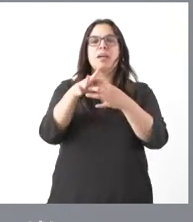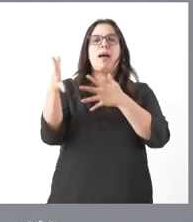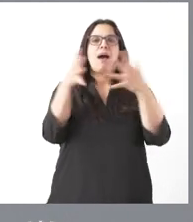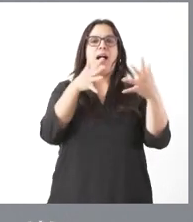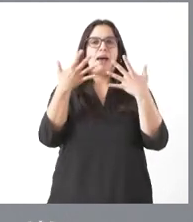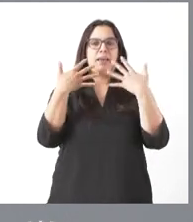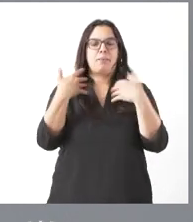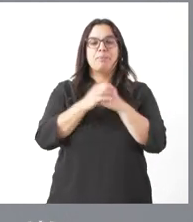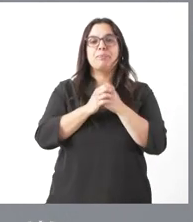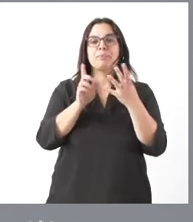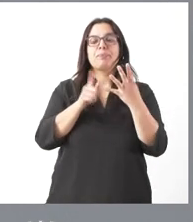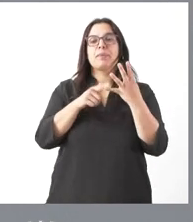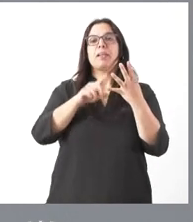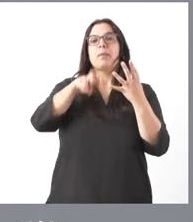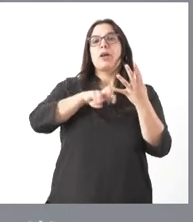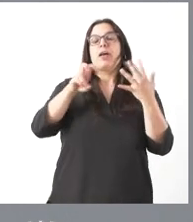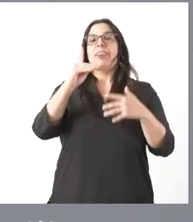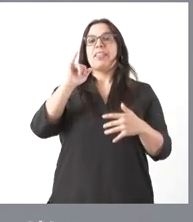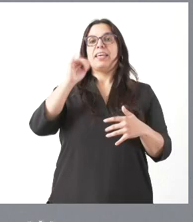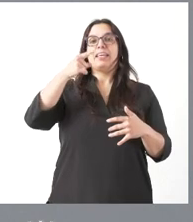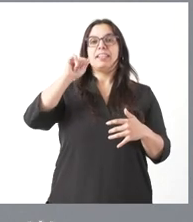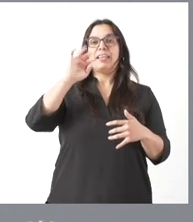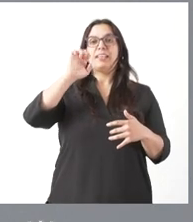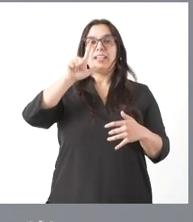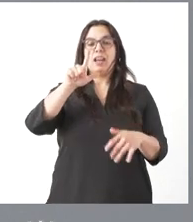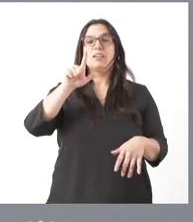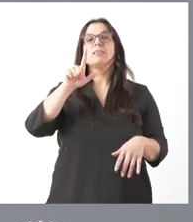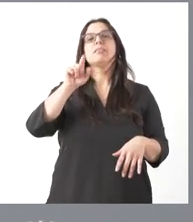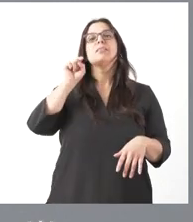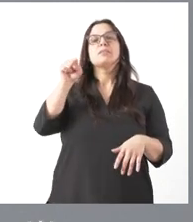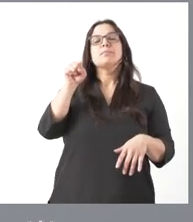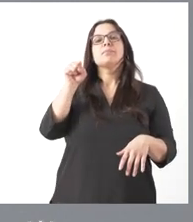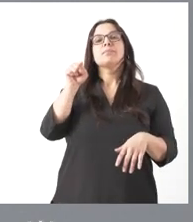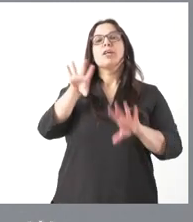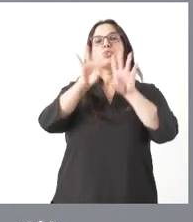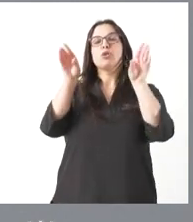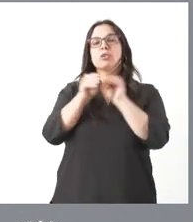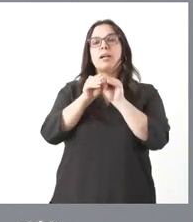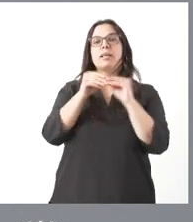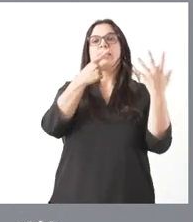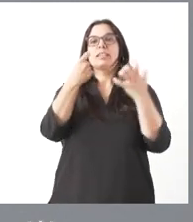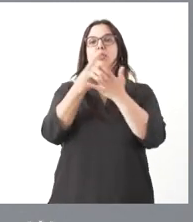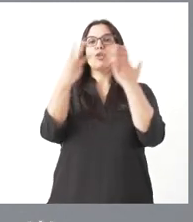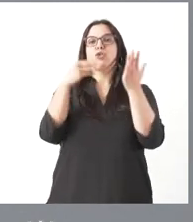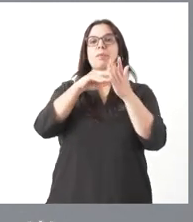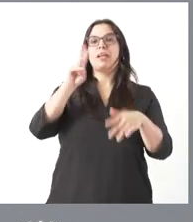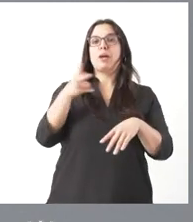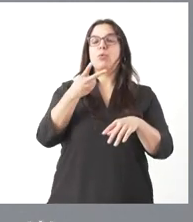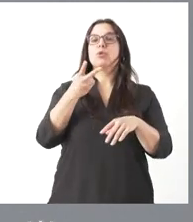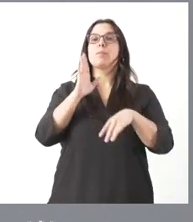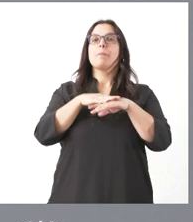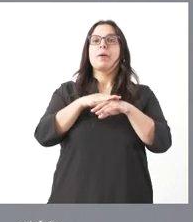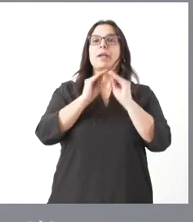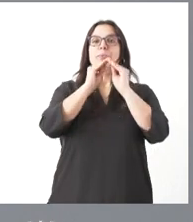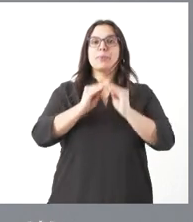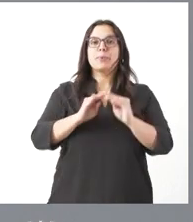digital ontrasted service que recibirá un total de 618.000 euros de subvención con el objeto desarrollar soluciones